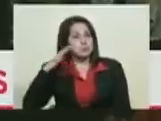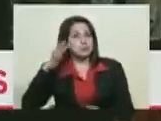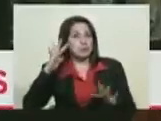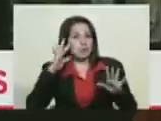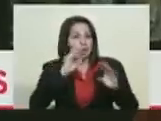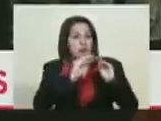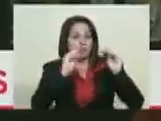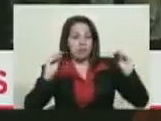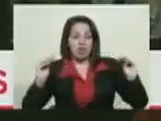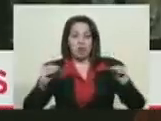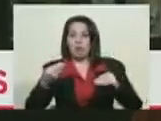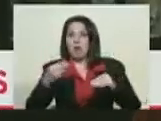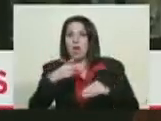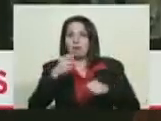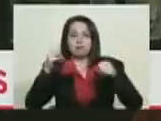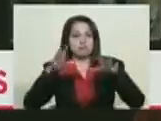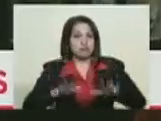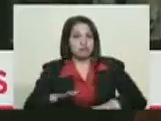a abstención,